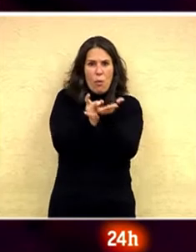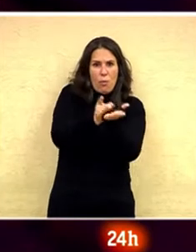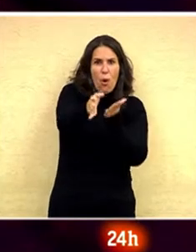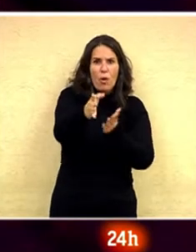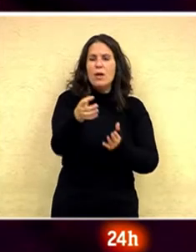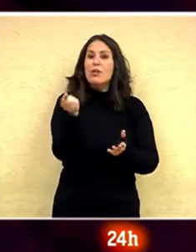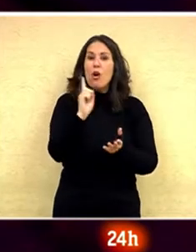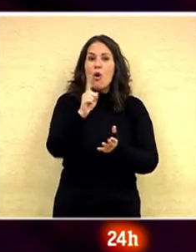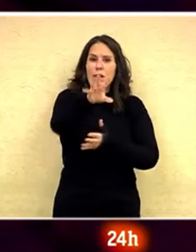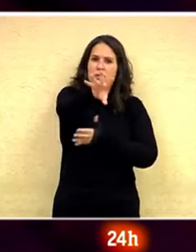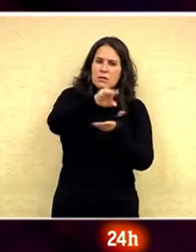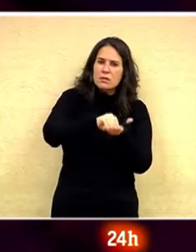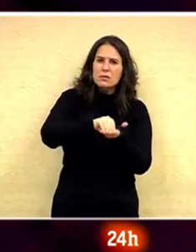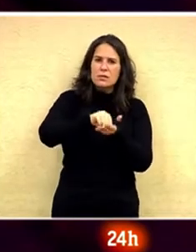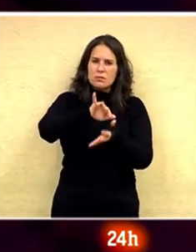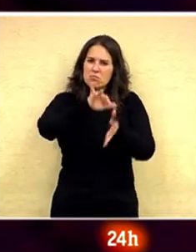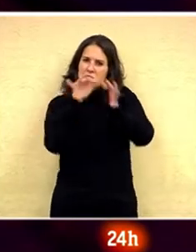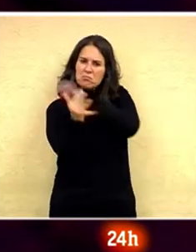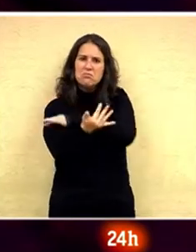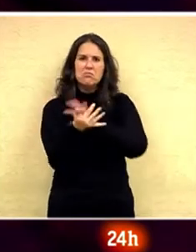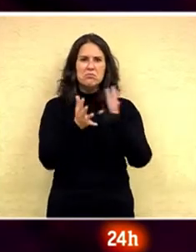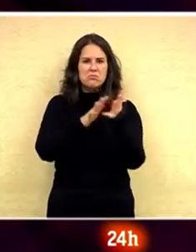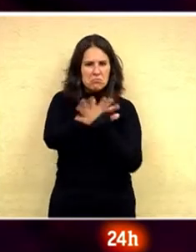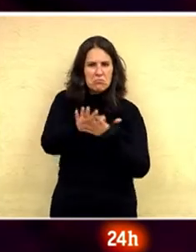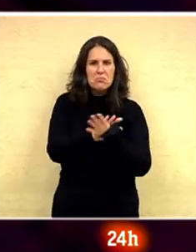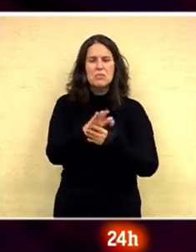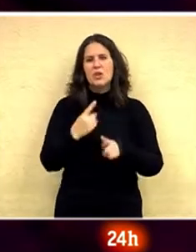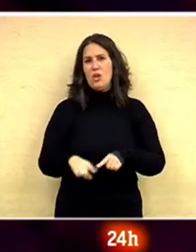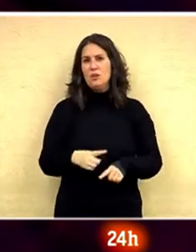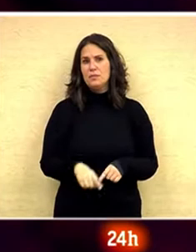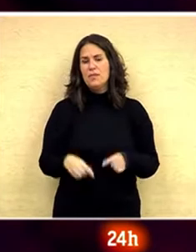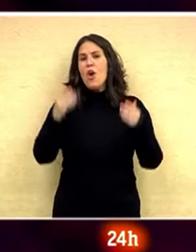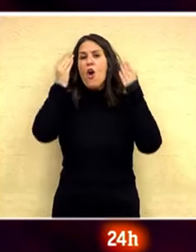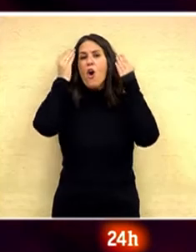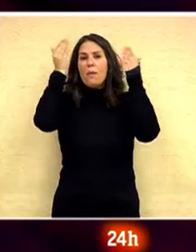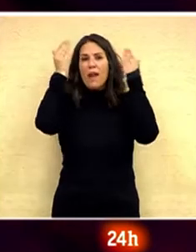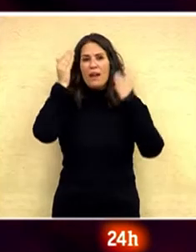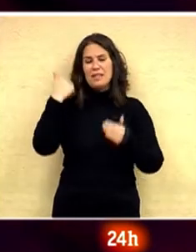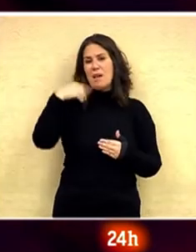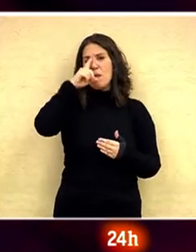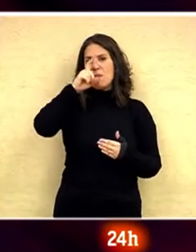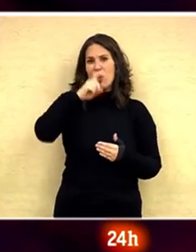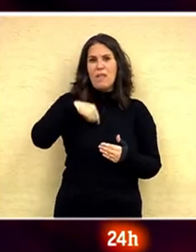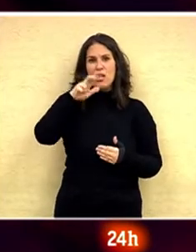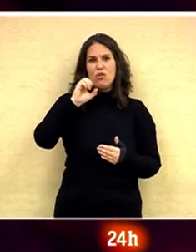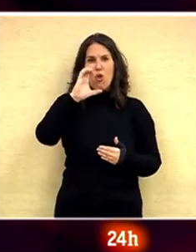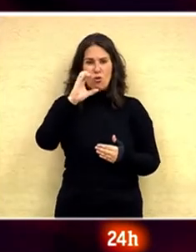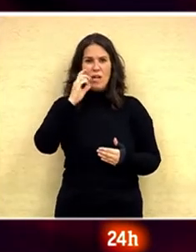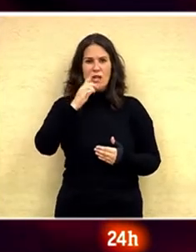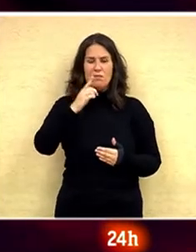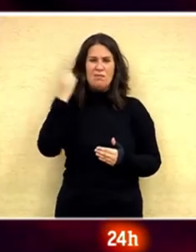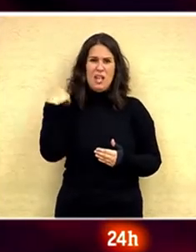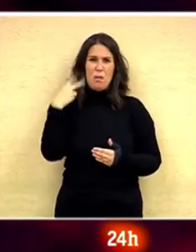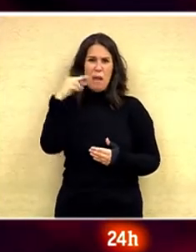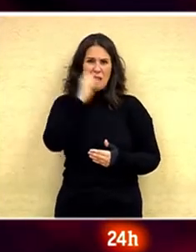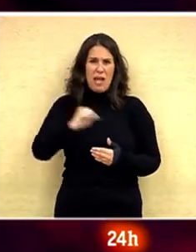integrarlo y transformar sus posiciones. Cada uno de los homenajes a la memoria de Ernest Lluch, en el 20º aniversario de